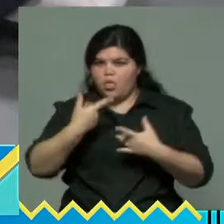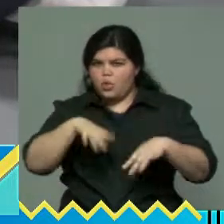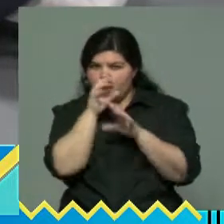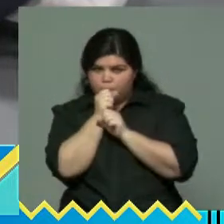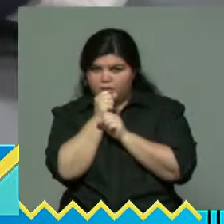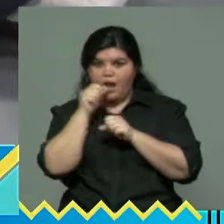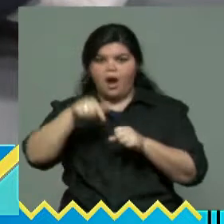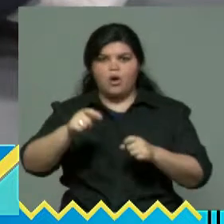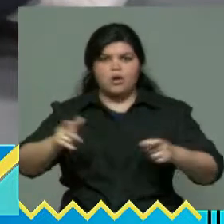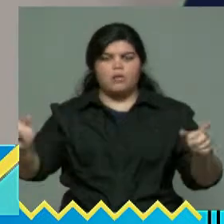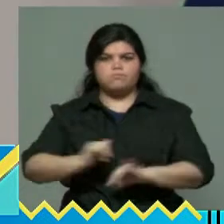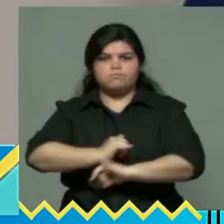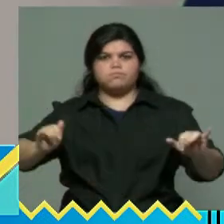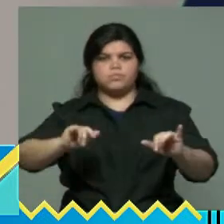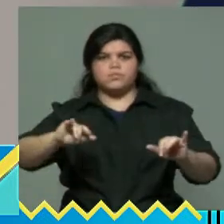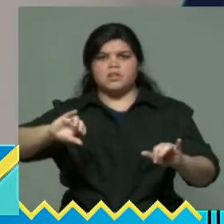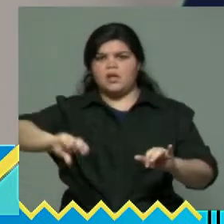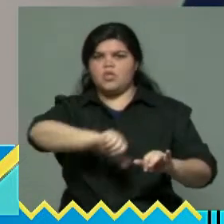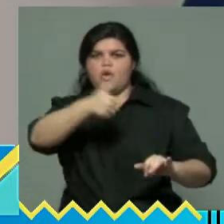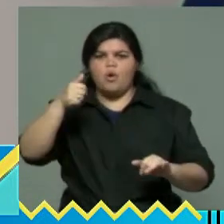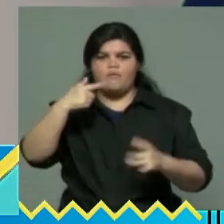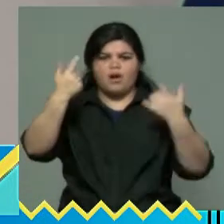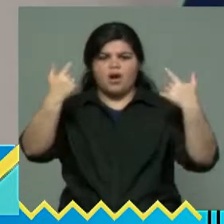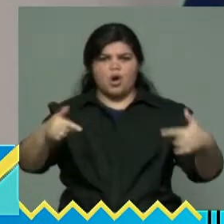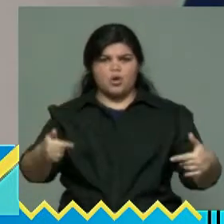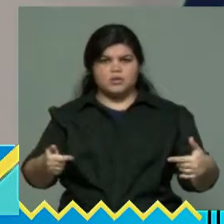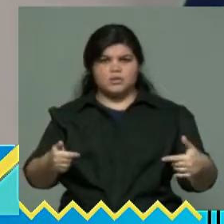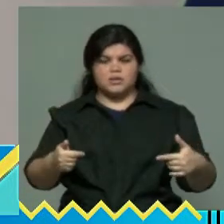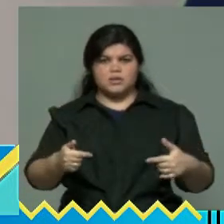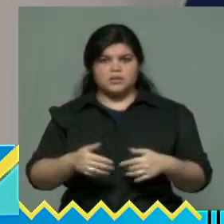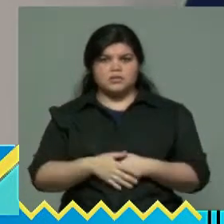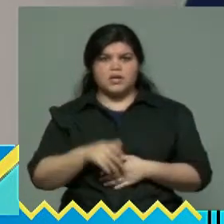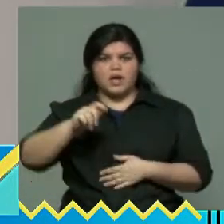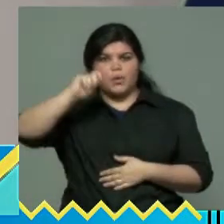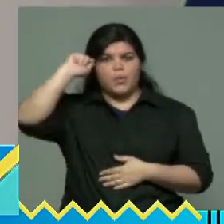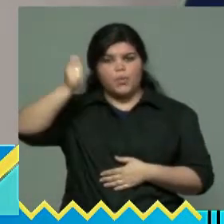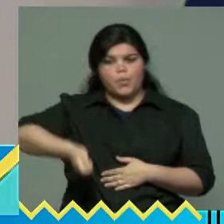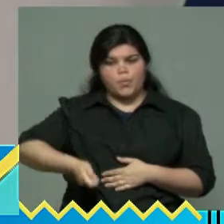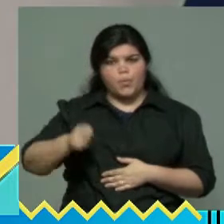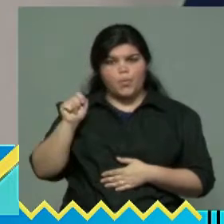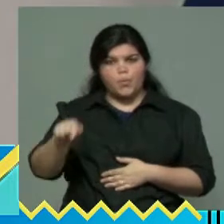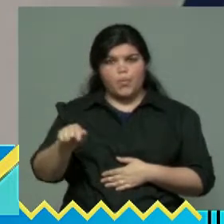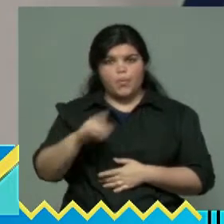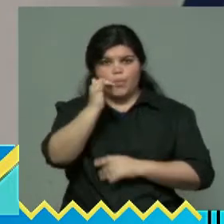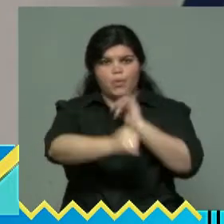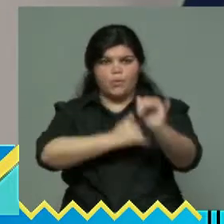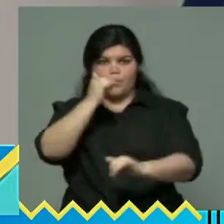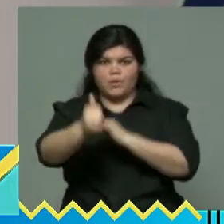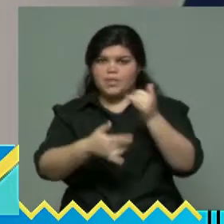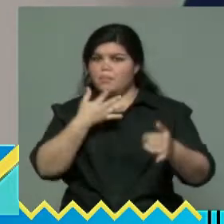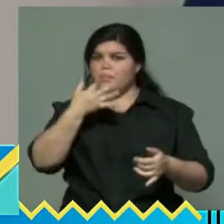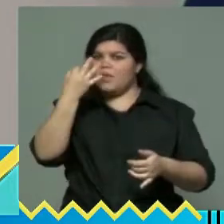declaraciones triunfalistas sobre la base de lo poco que dijo el juez de la causa, que bajo ningún concepto descartan todas